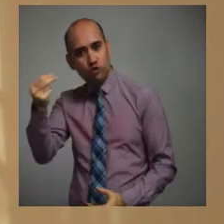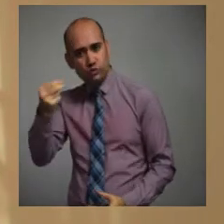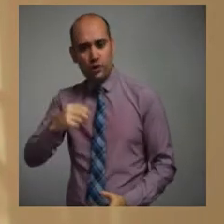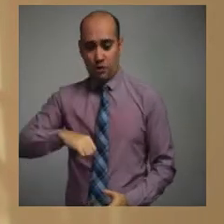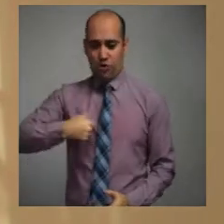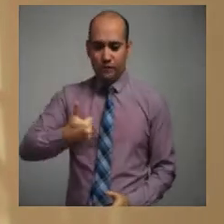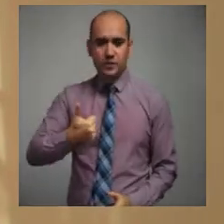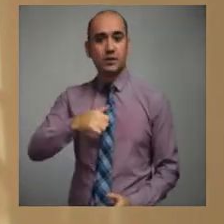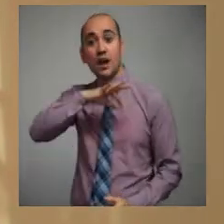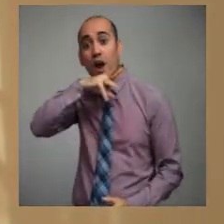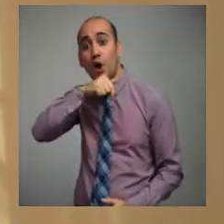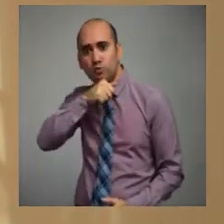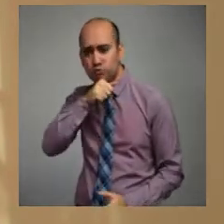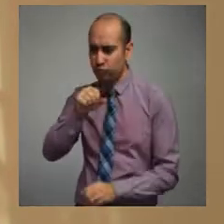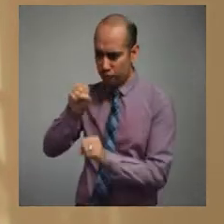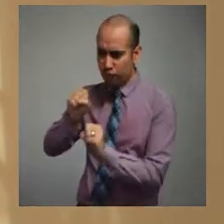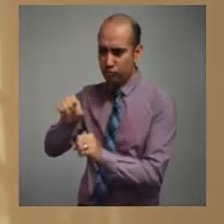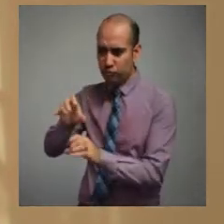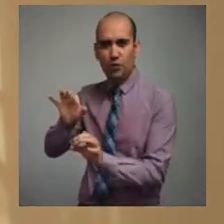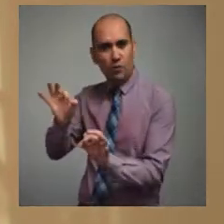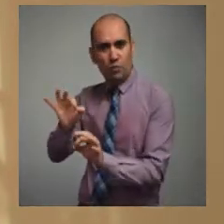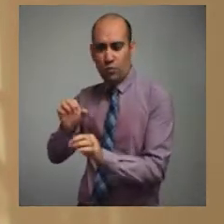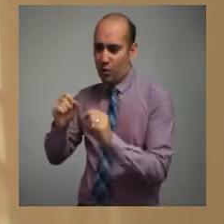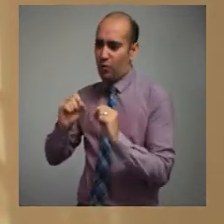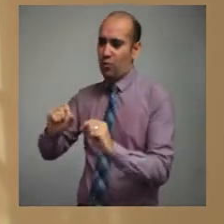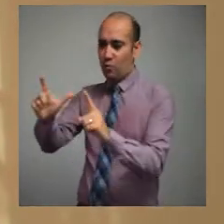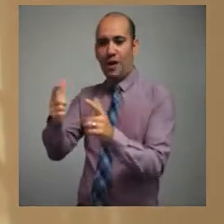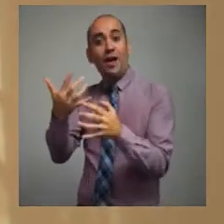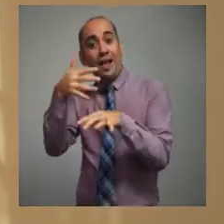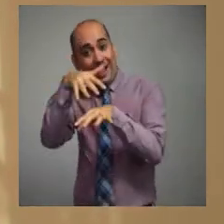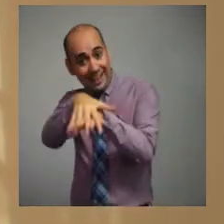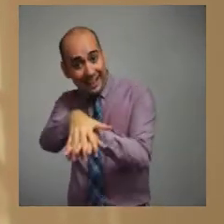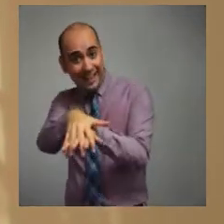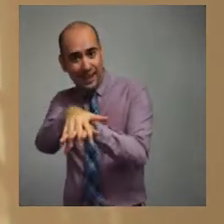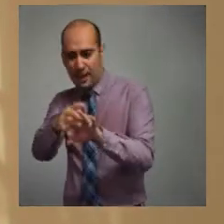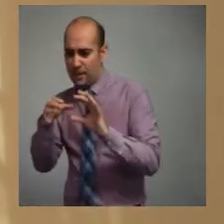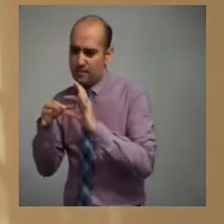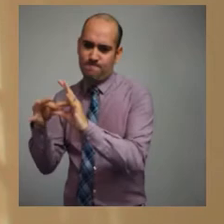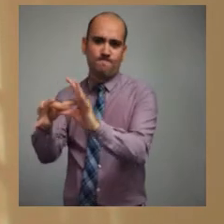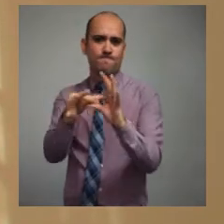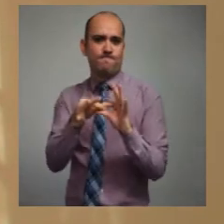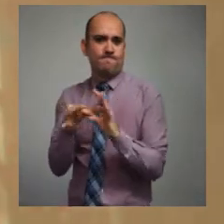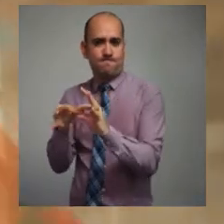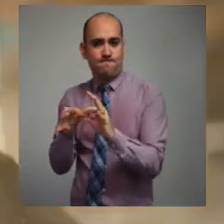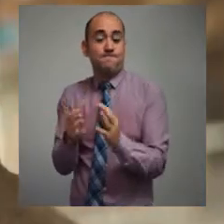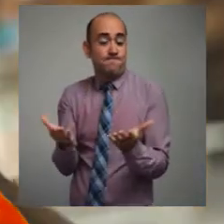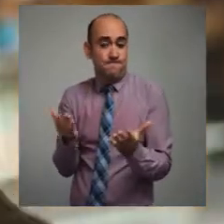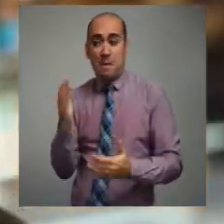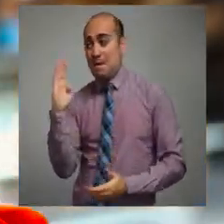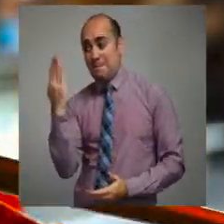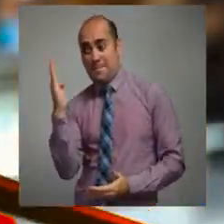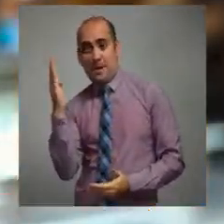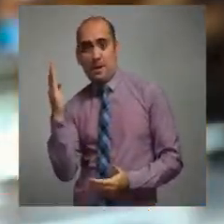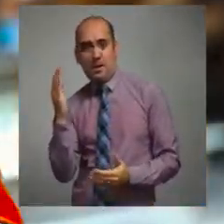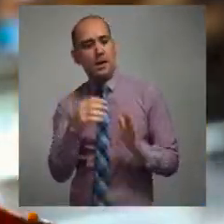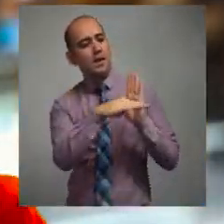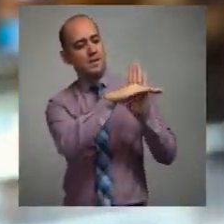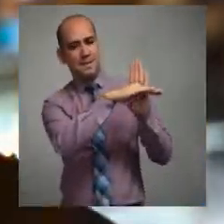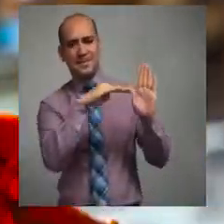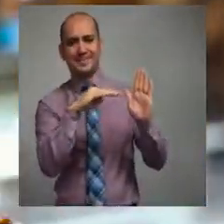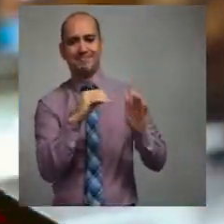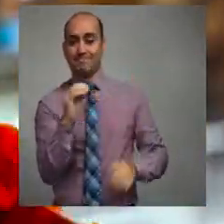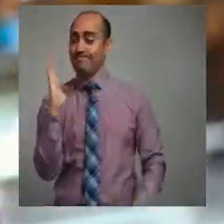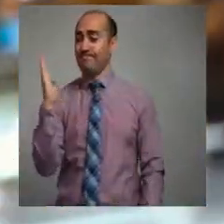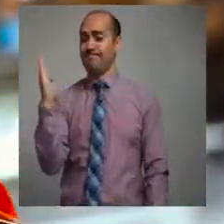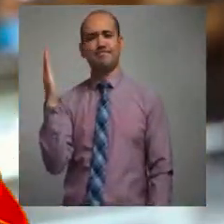adultos, ofreciendo una educación de calidad, inclusiva e integral en sus distintos niveles de enseñanza. La enseñanza